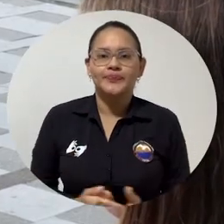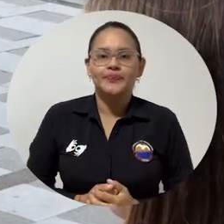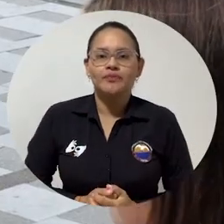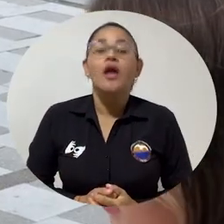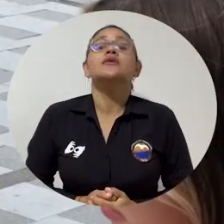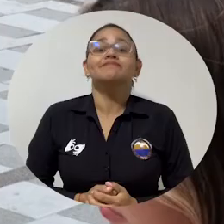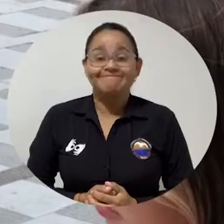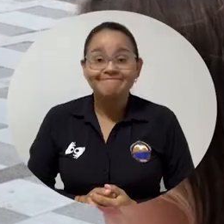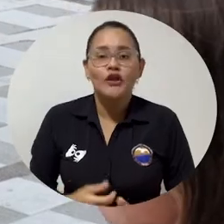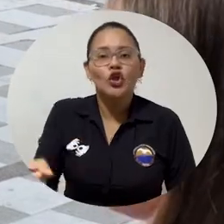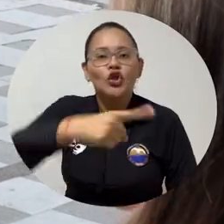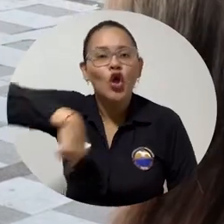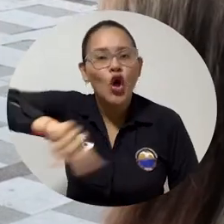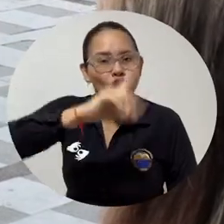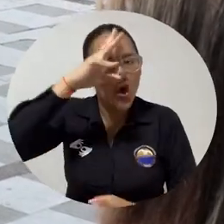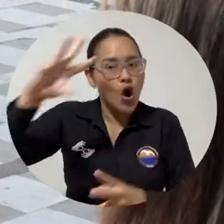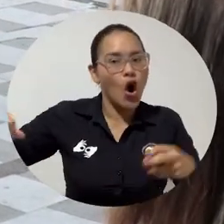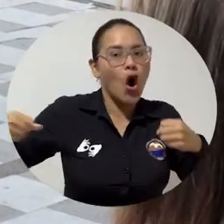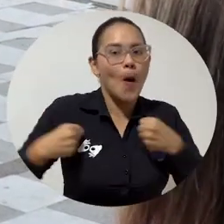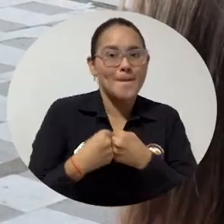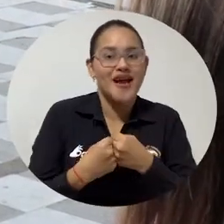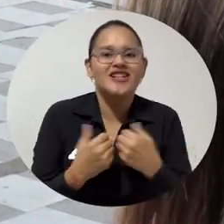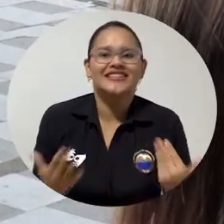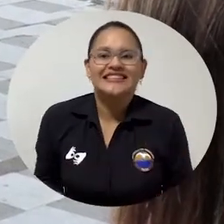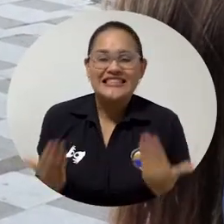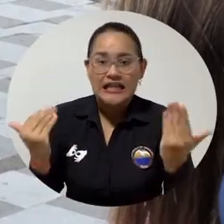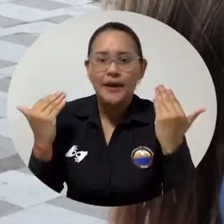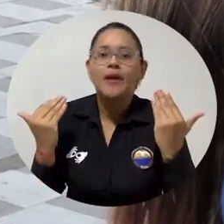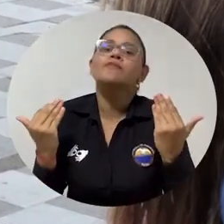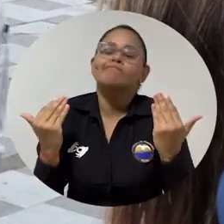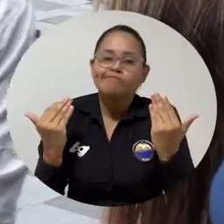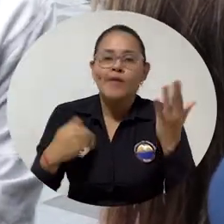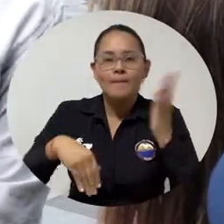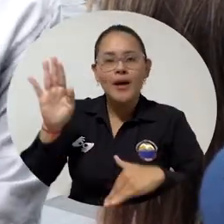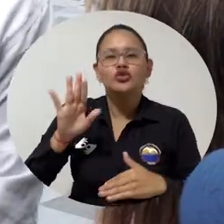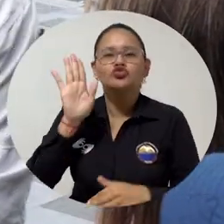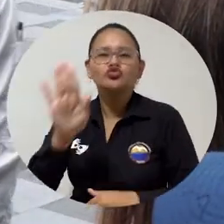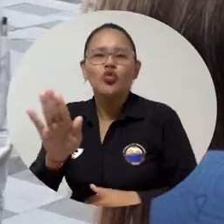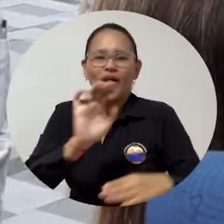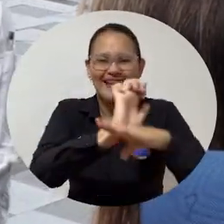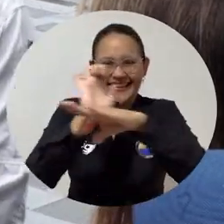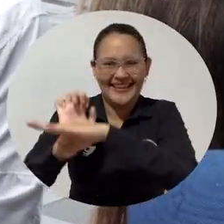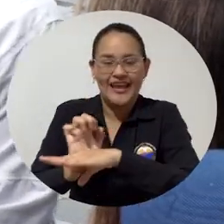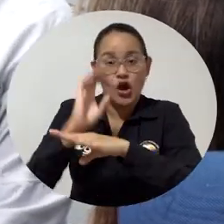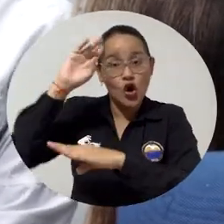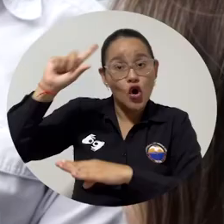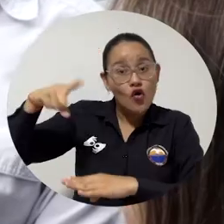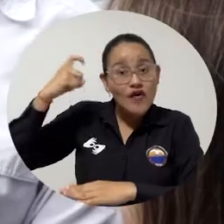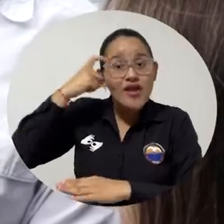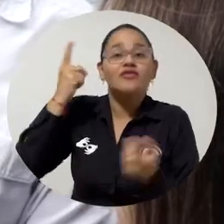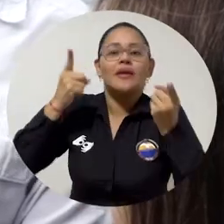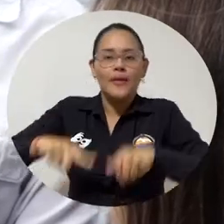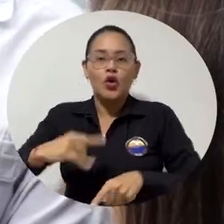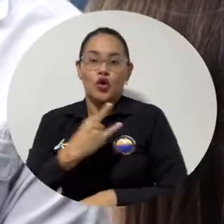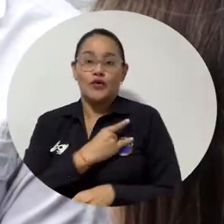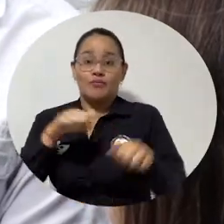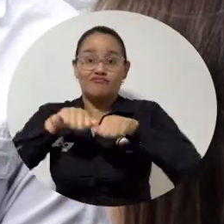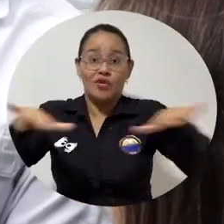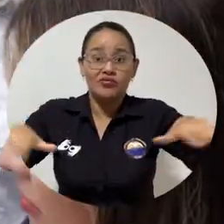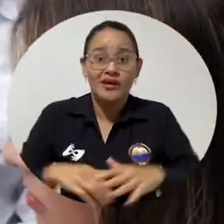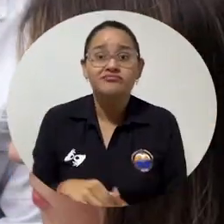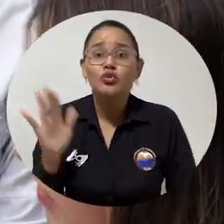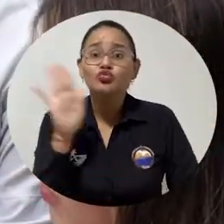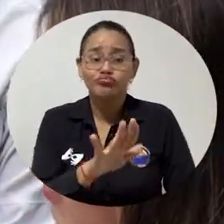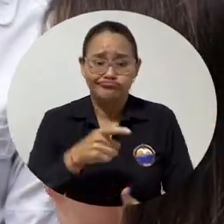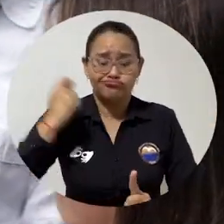Nosotros celebramos este convenio y esas alianzas entre las entidades gubernamentales y las universidades